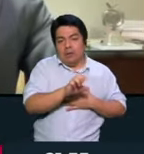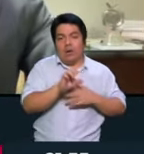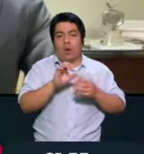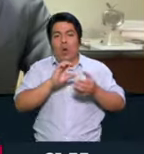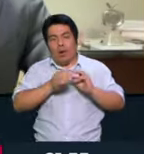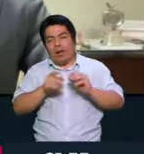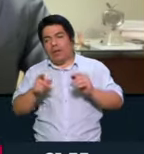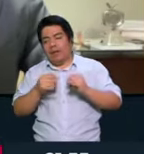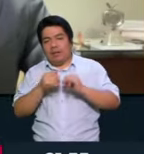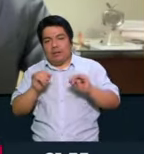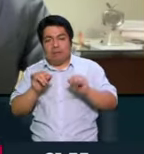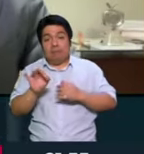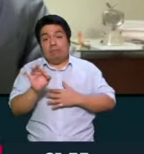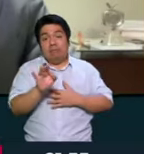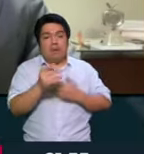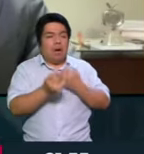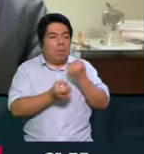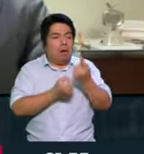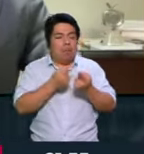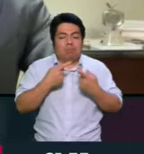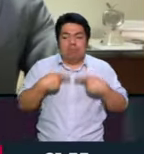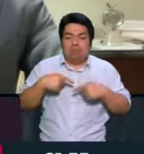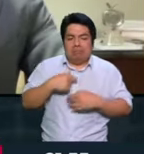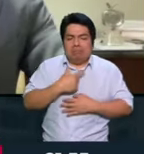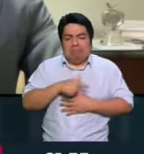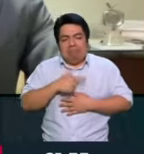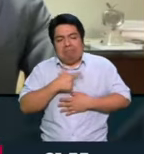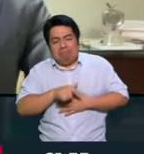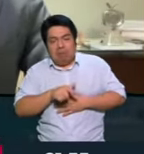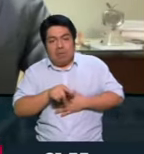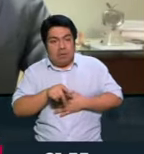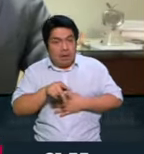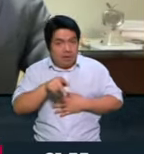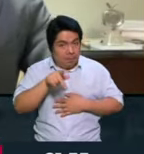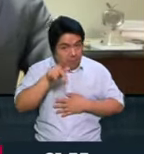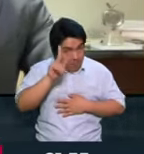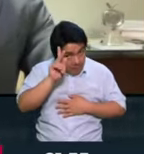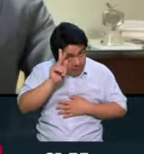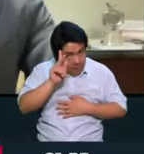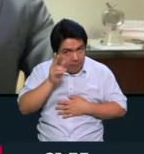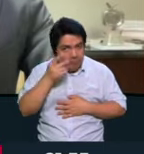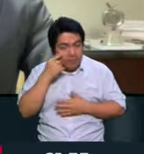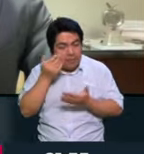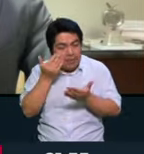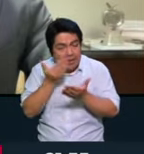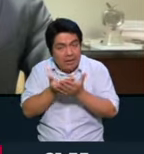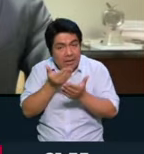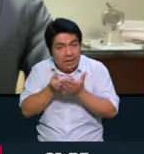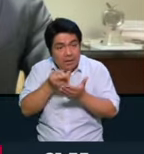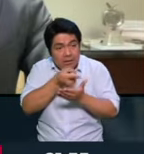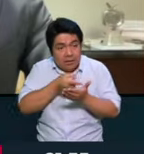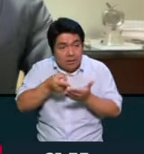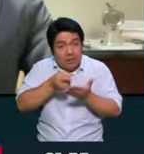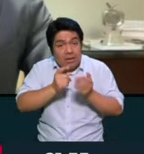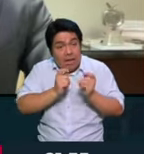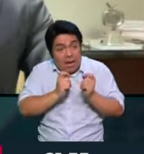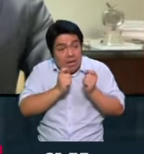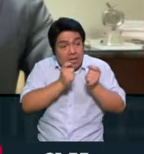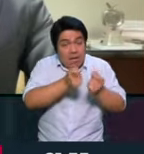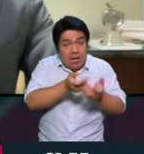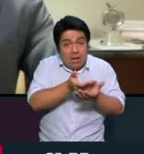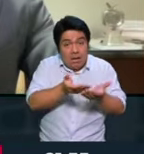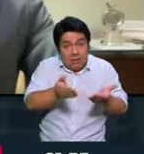organismos autónomos, también habrá a quienes no les guste, pero que también será con base en las facultades que le confiere la